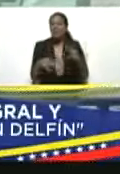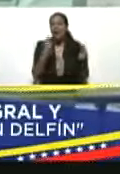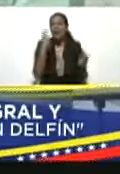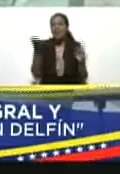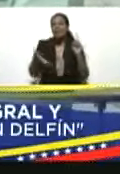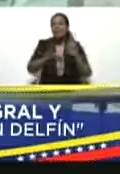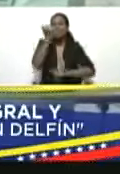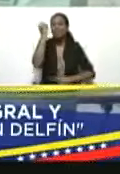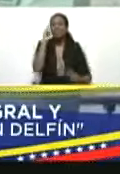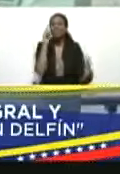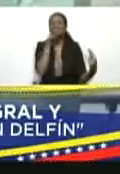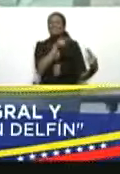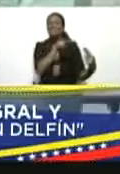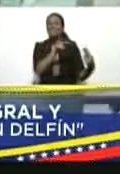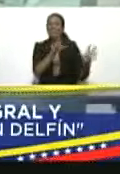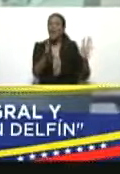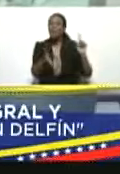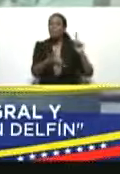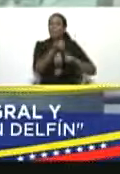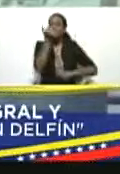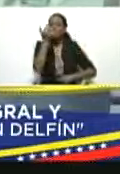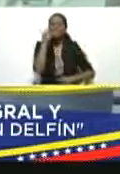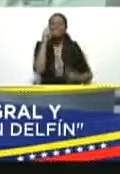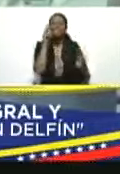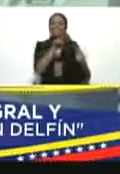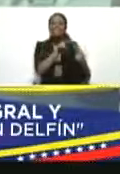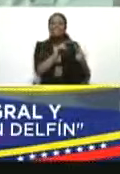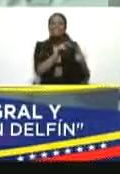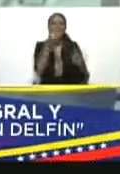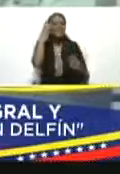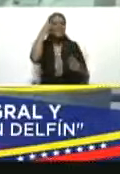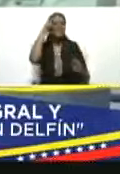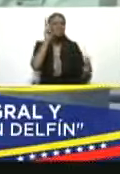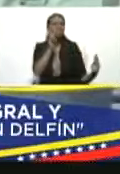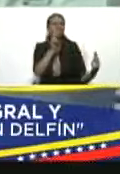la descubrí Hasta que te